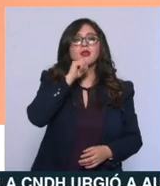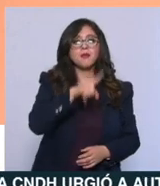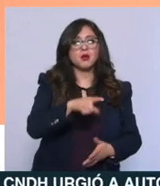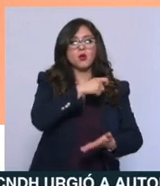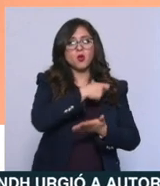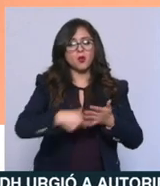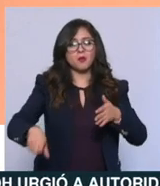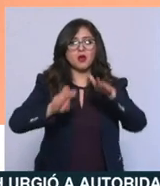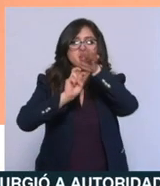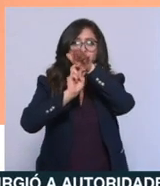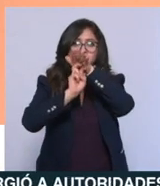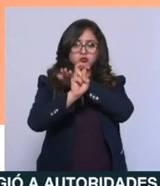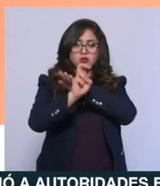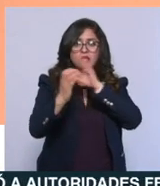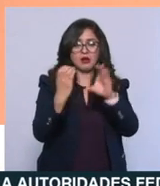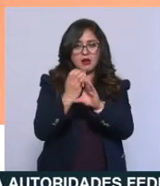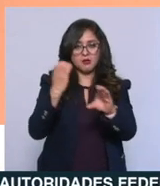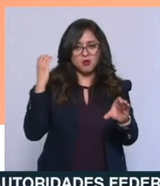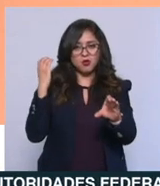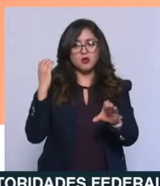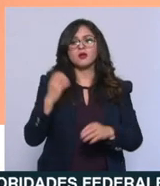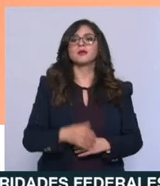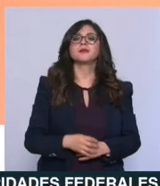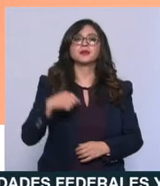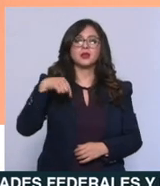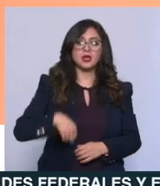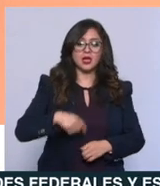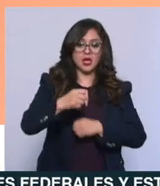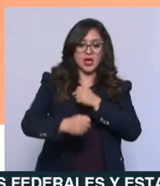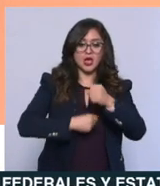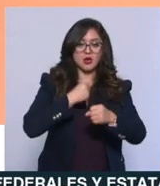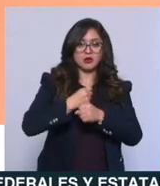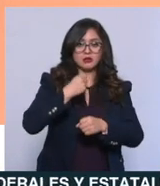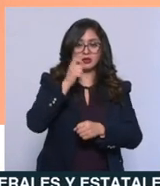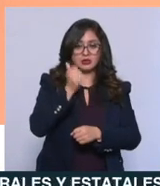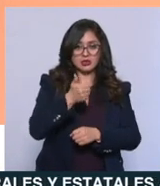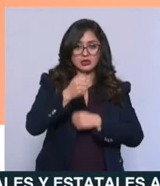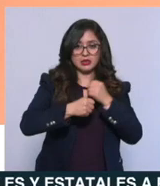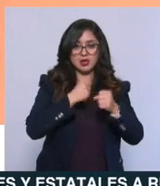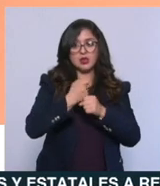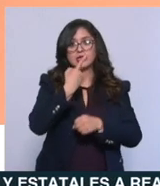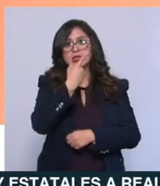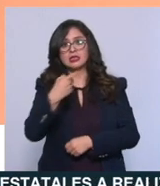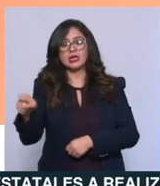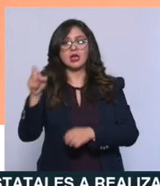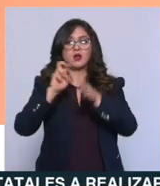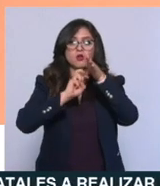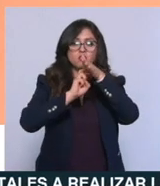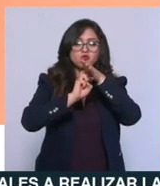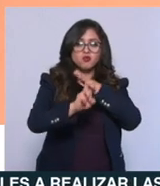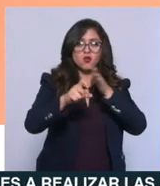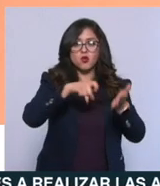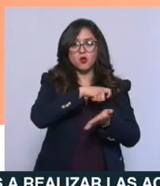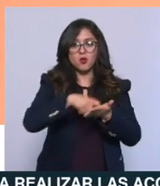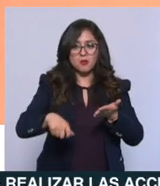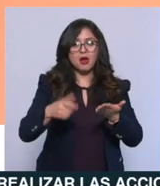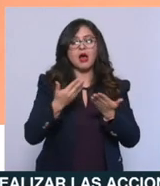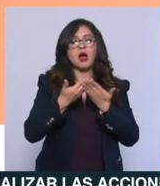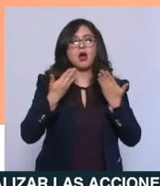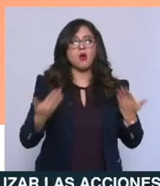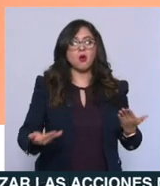trolebuses. Durante el sexenio al menos se comprarán 100 trolebuses más. Está en este momento la